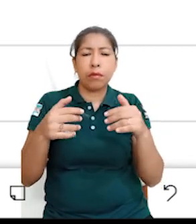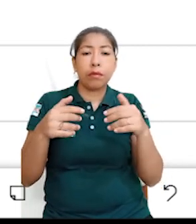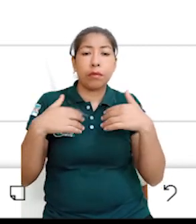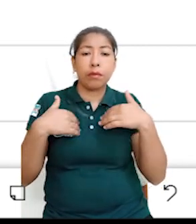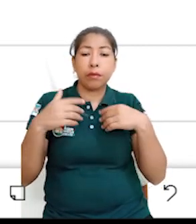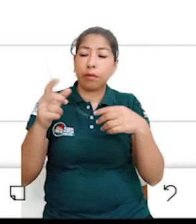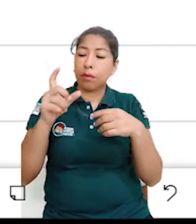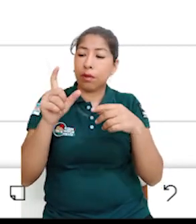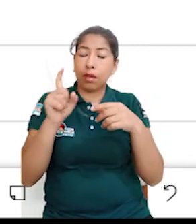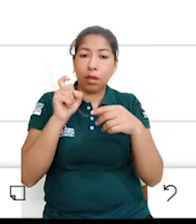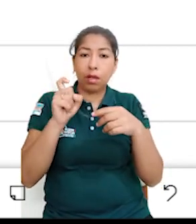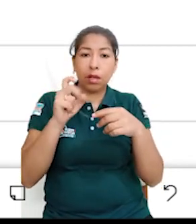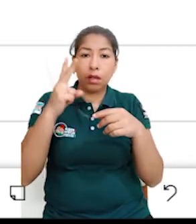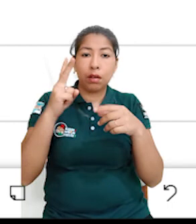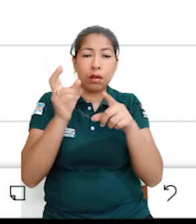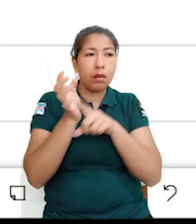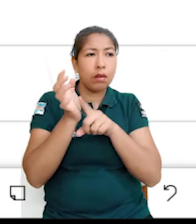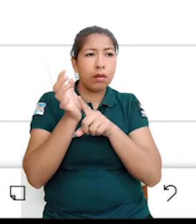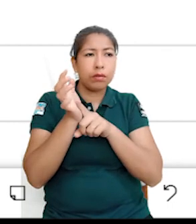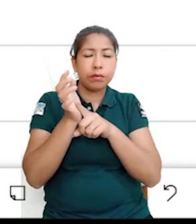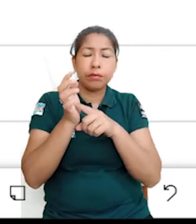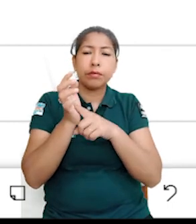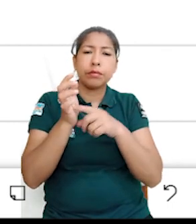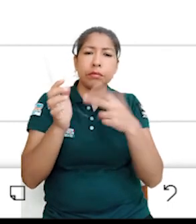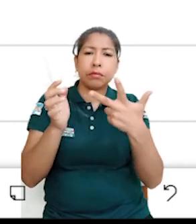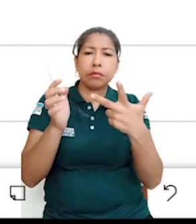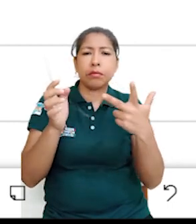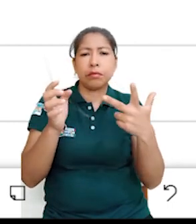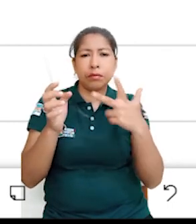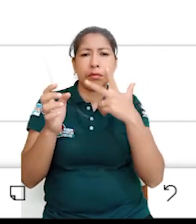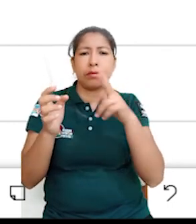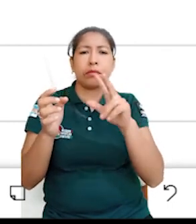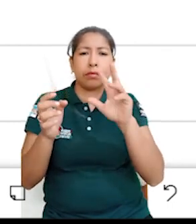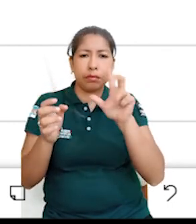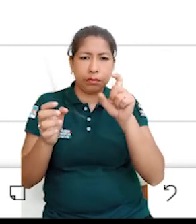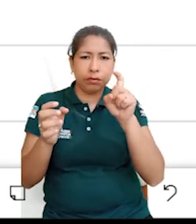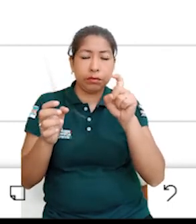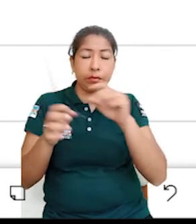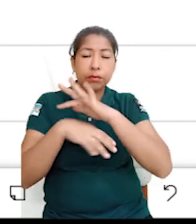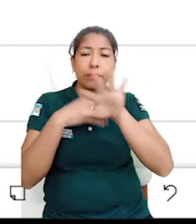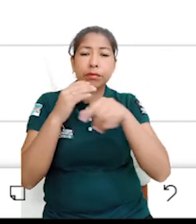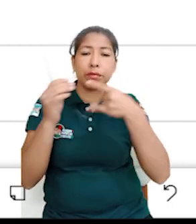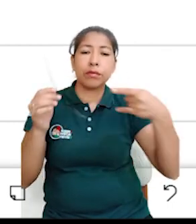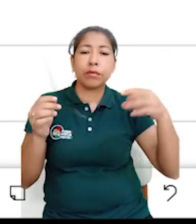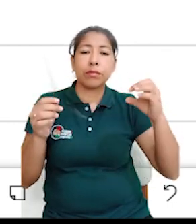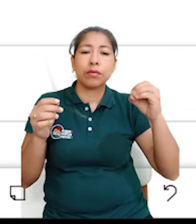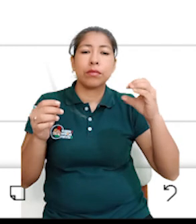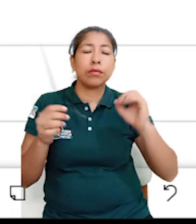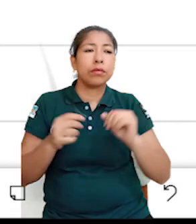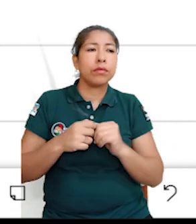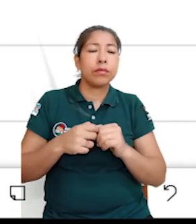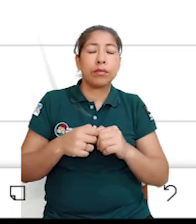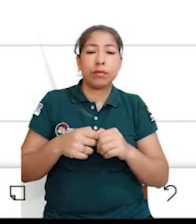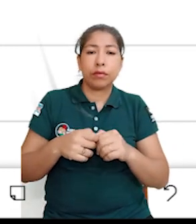tenemos menos 3x. Todo esto igualado a 0. Bien, es una